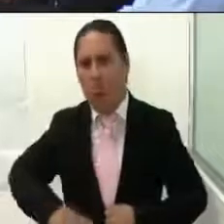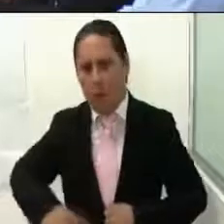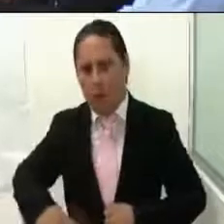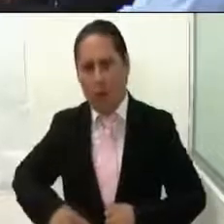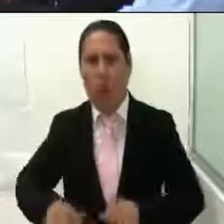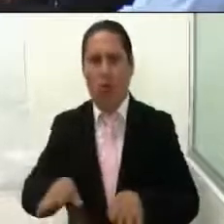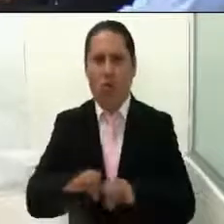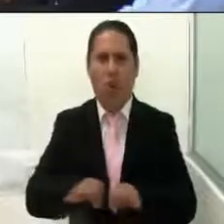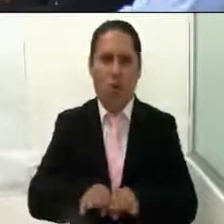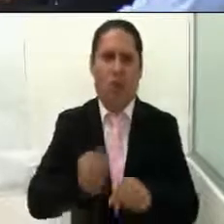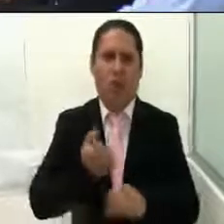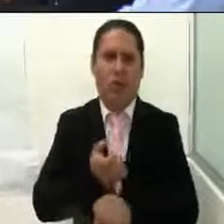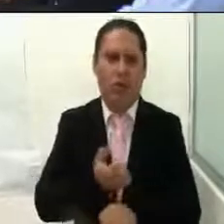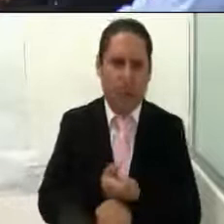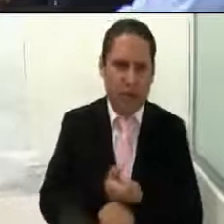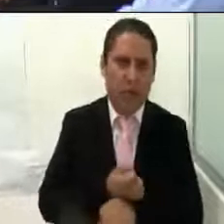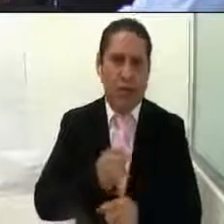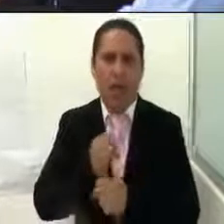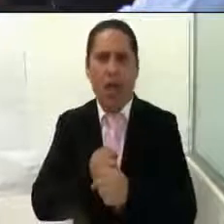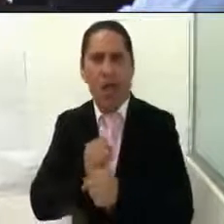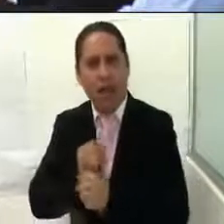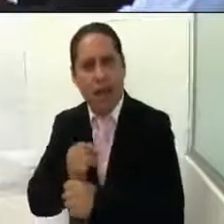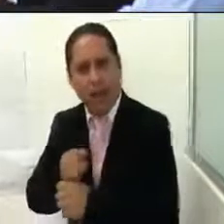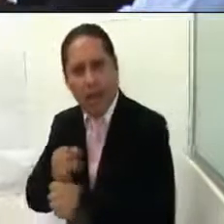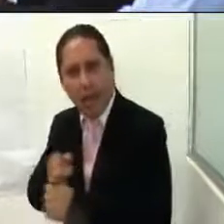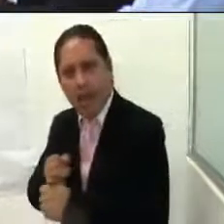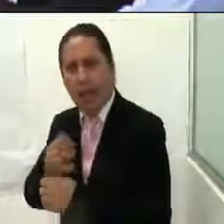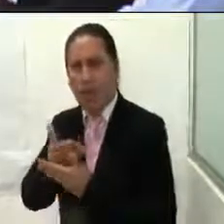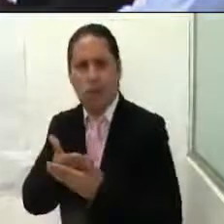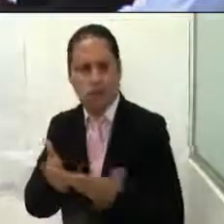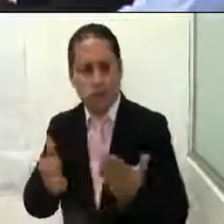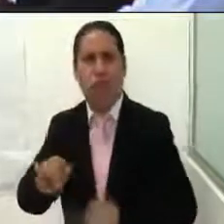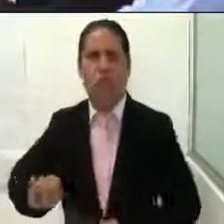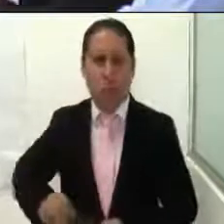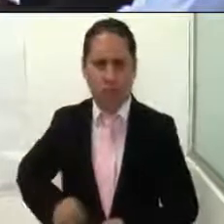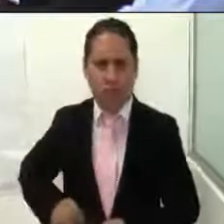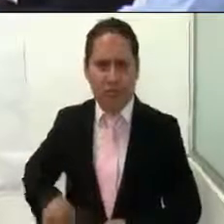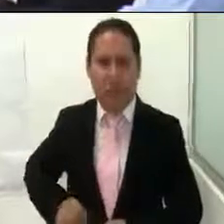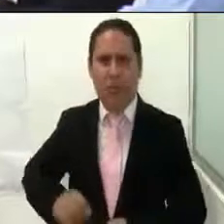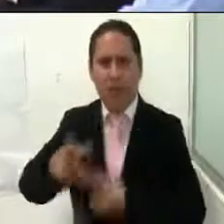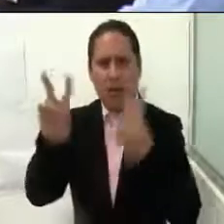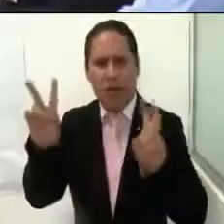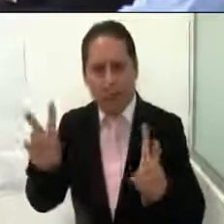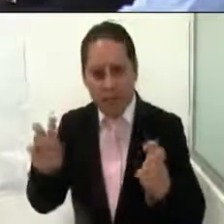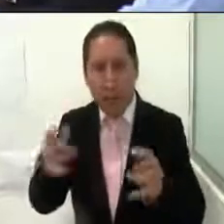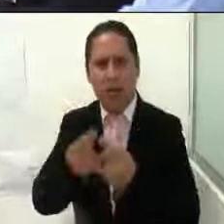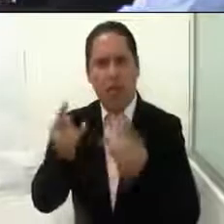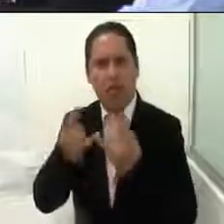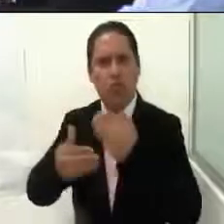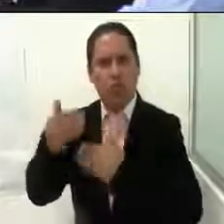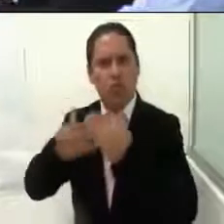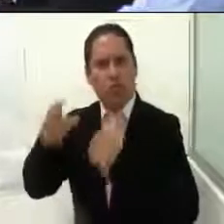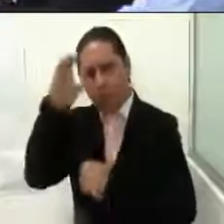como a investigadores y al público en general interesado en los másteres en el material histórico cultural